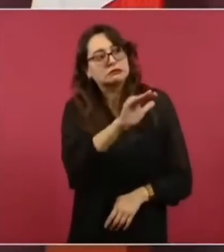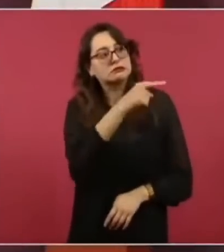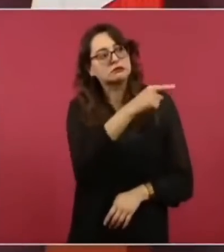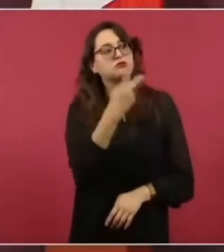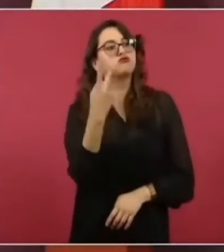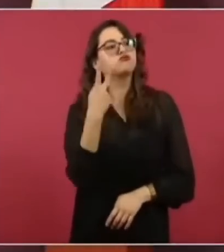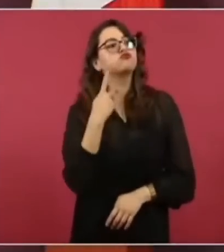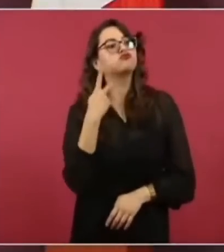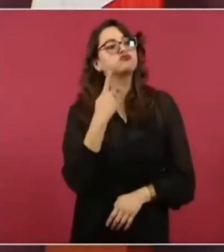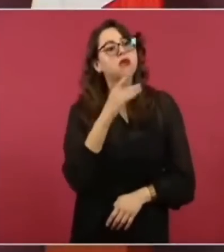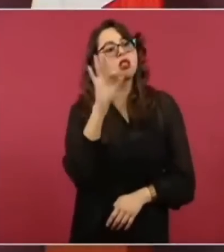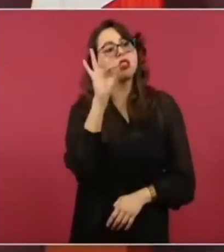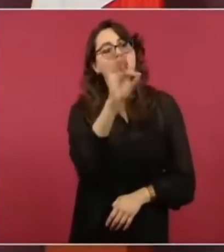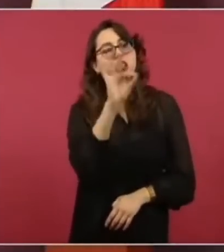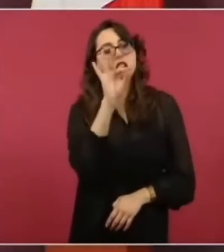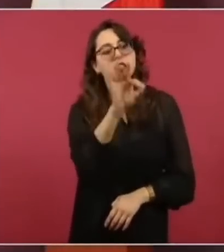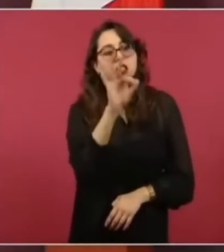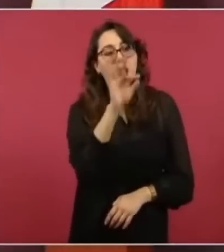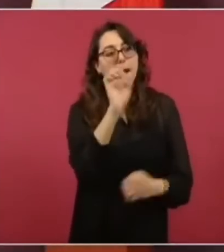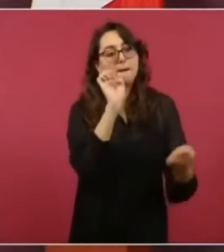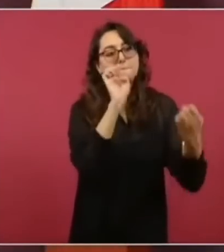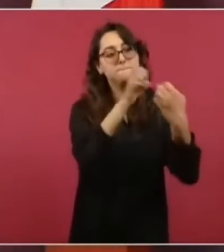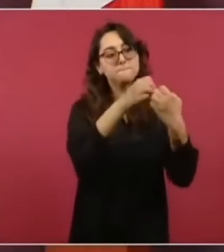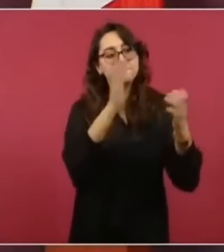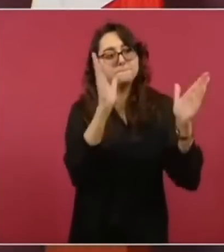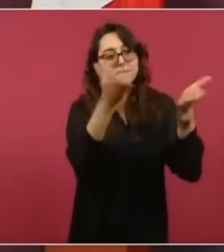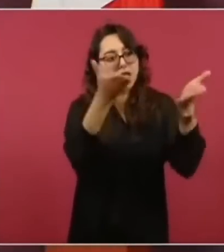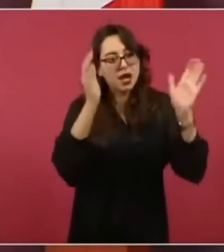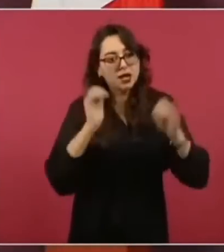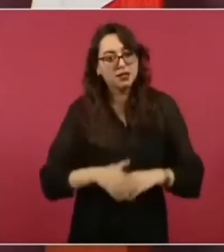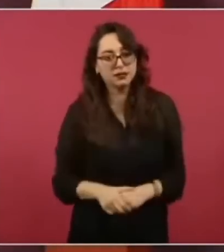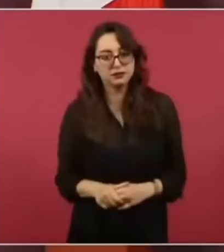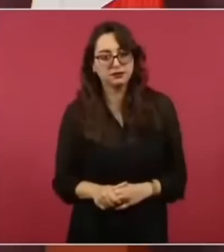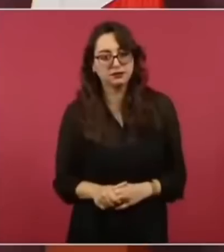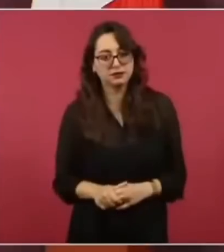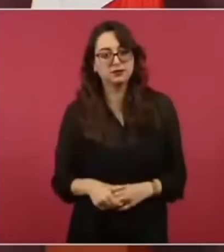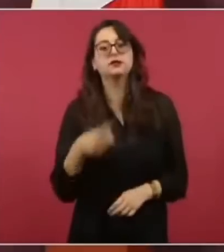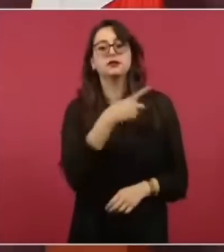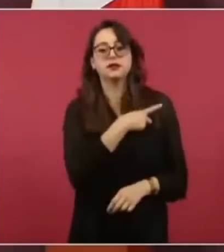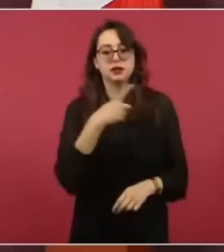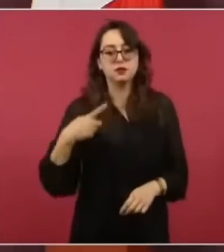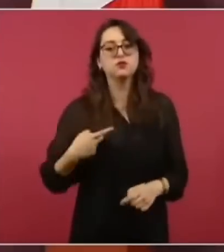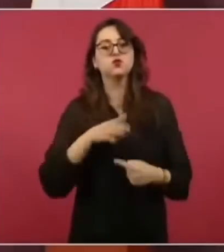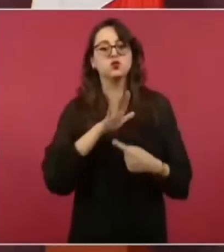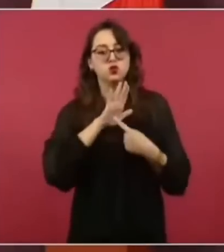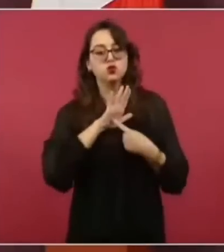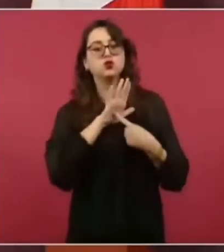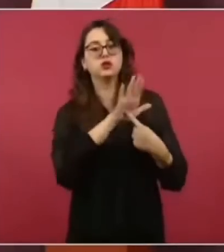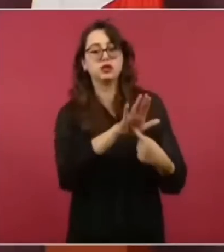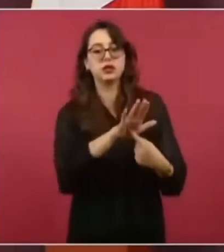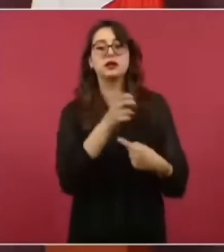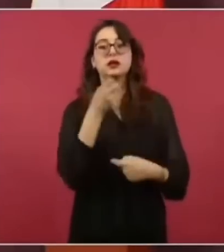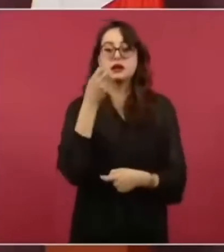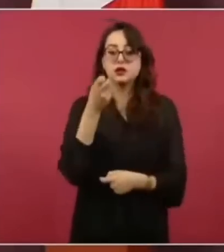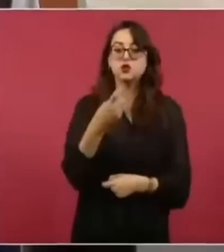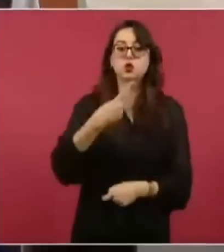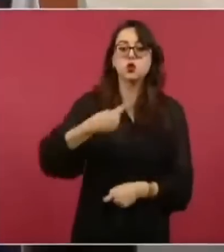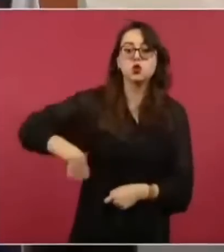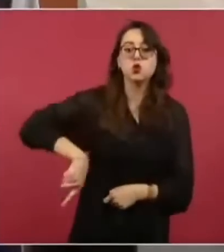manipulación y el engaño. Es decir, debemos dedicar más